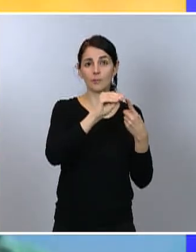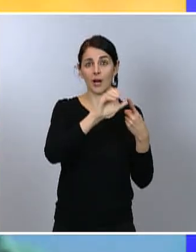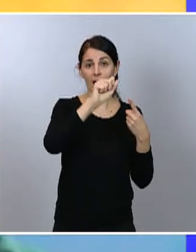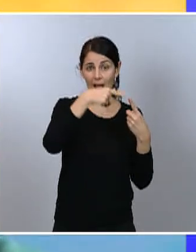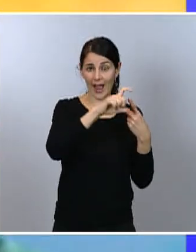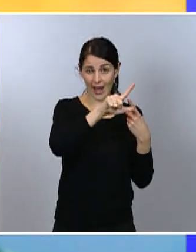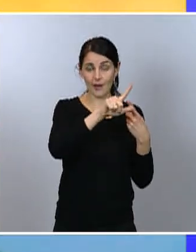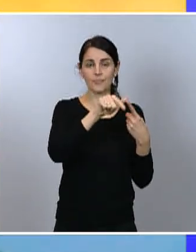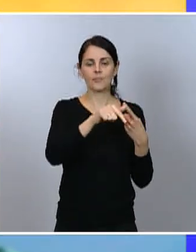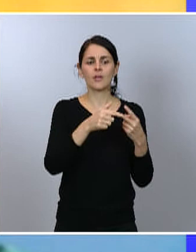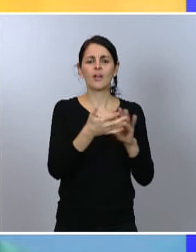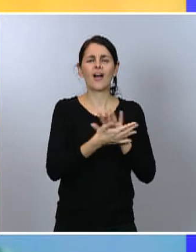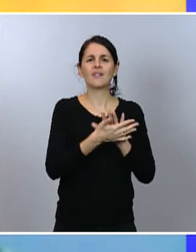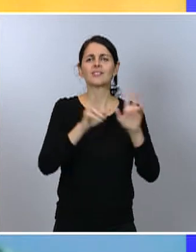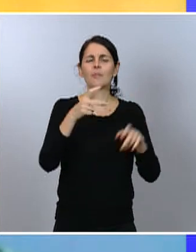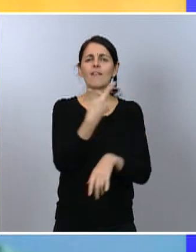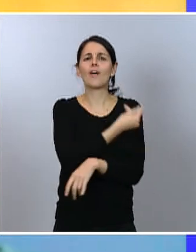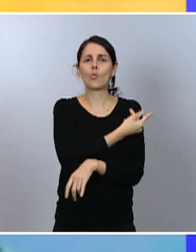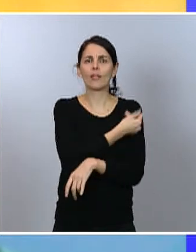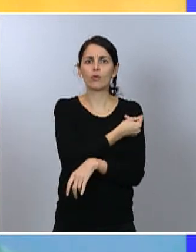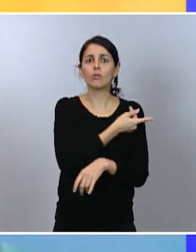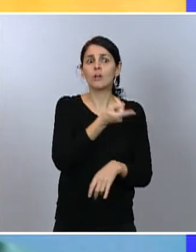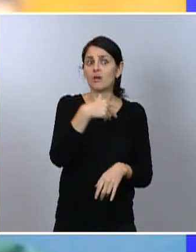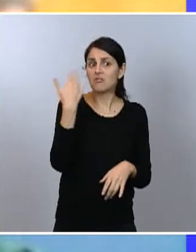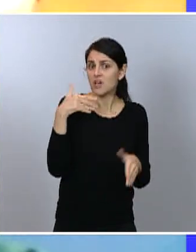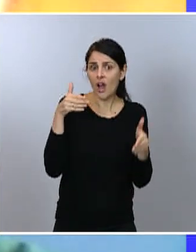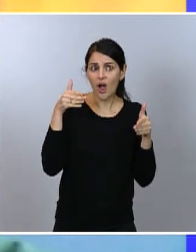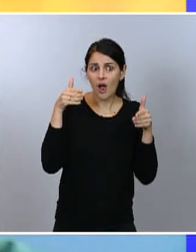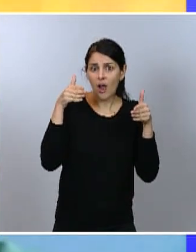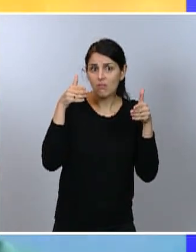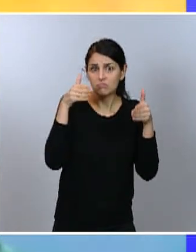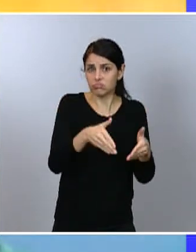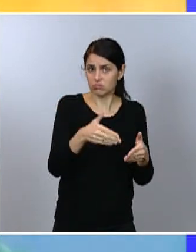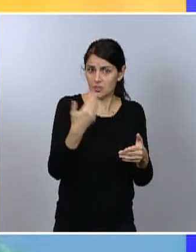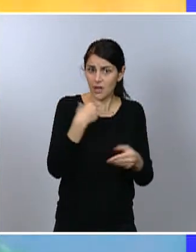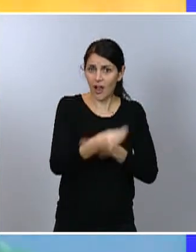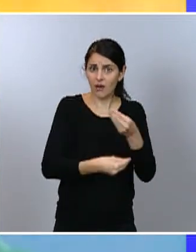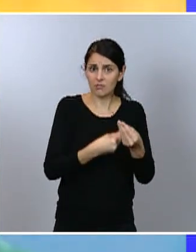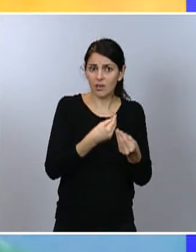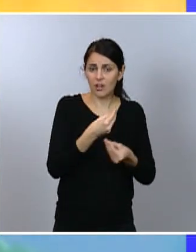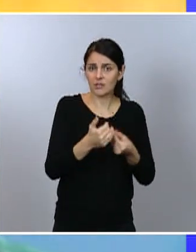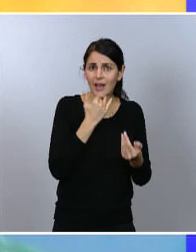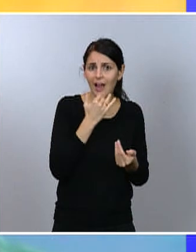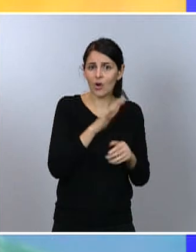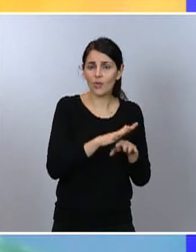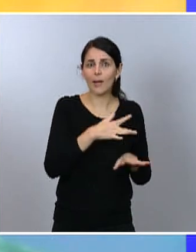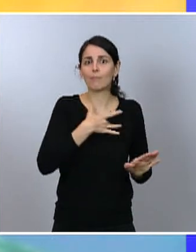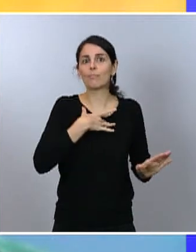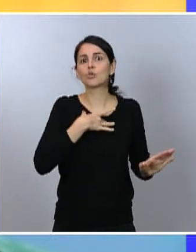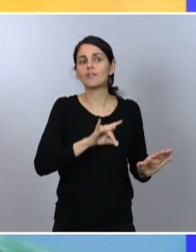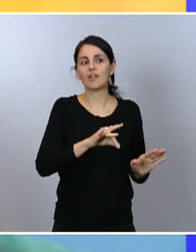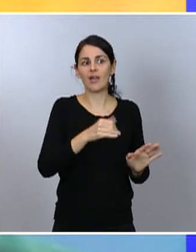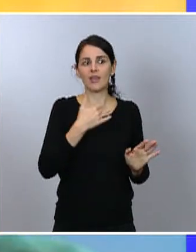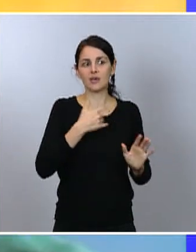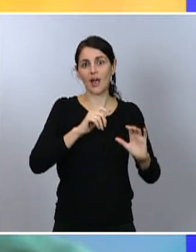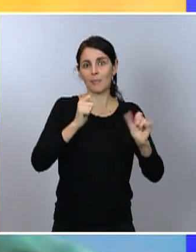de vacunación, si ya están trabajando en él, porque hablaba en su primera intervención de esa posibilidad de establecer las estrategias.